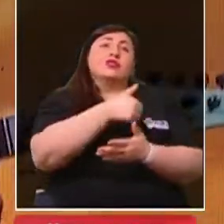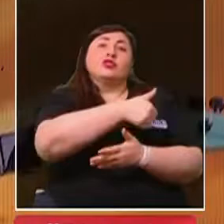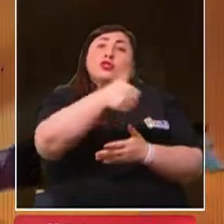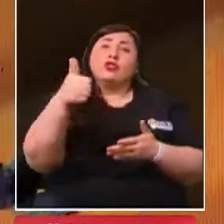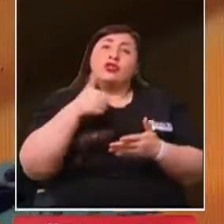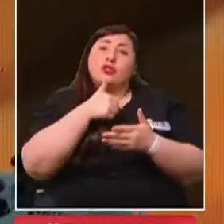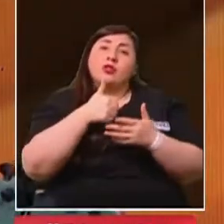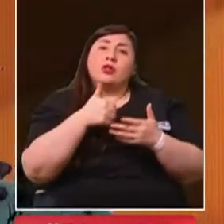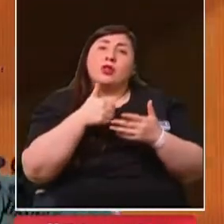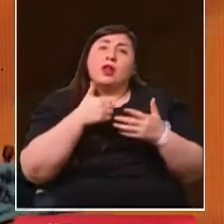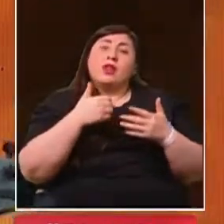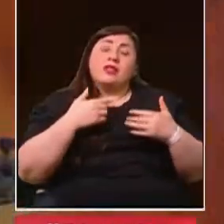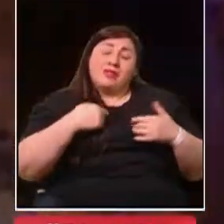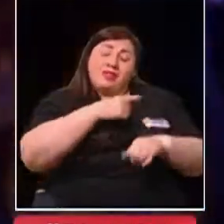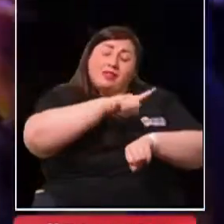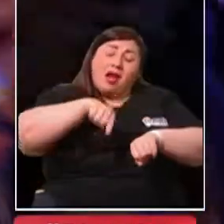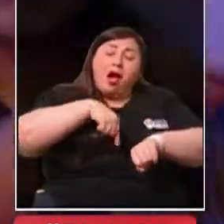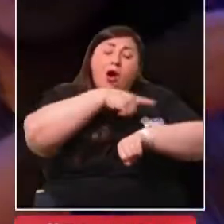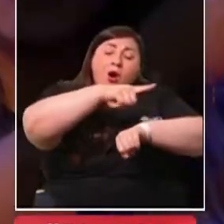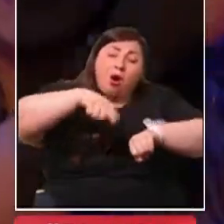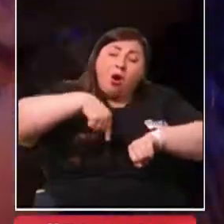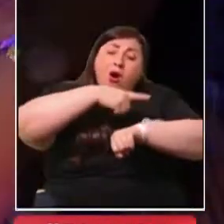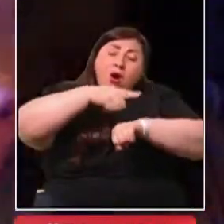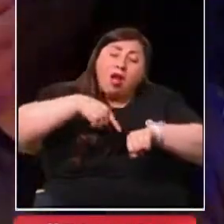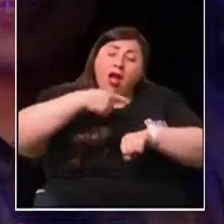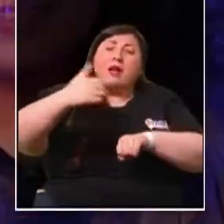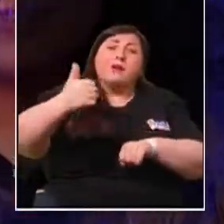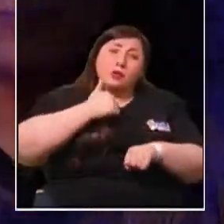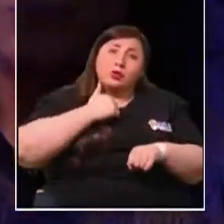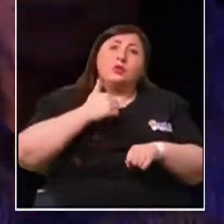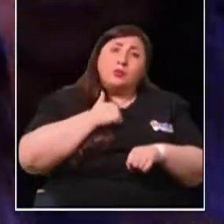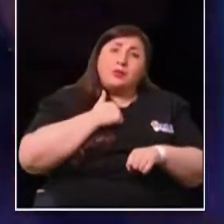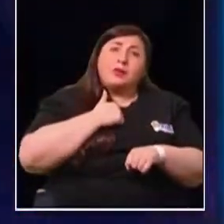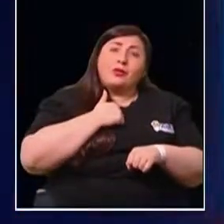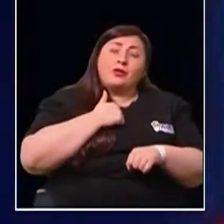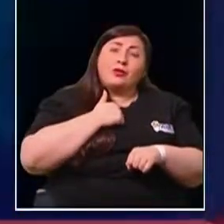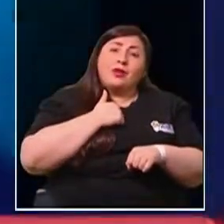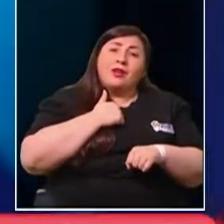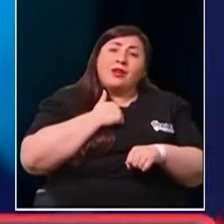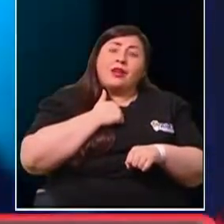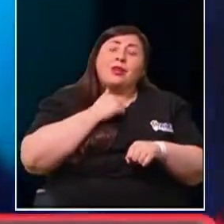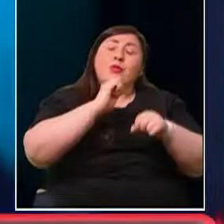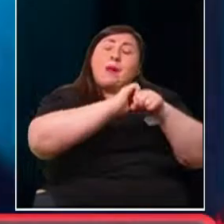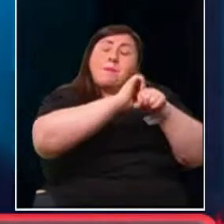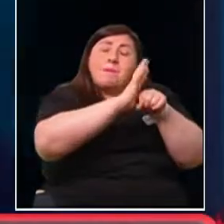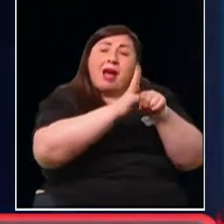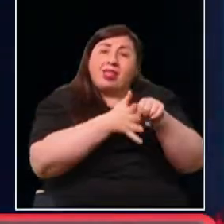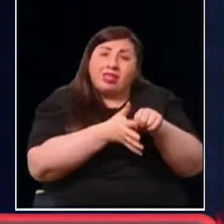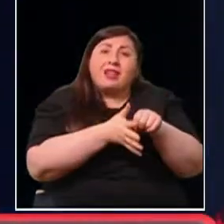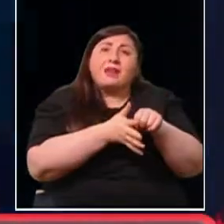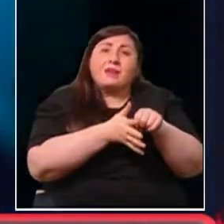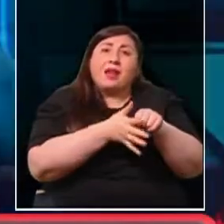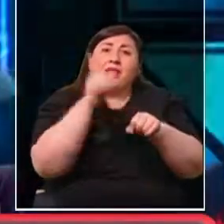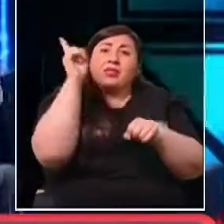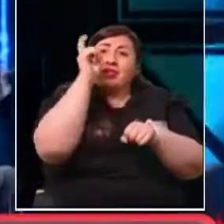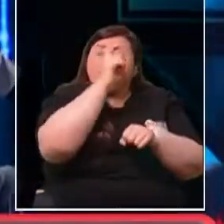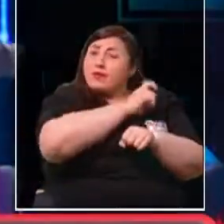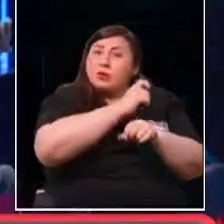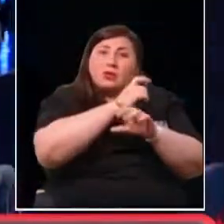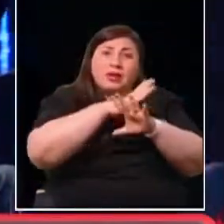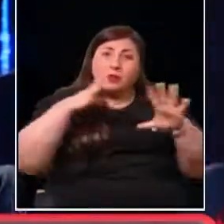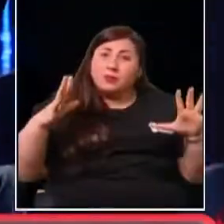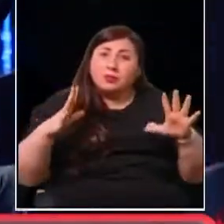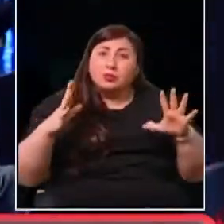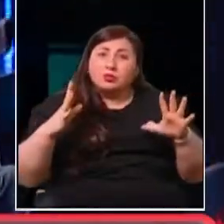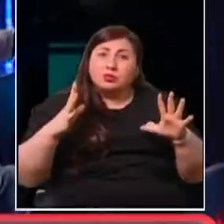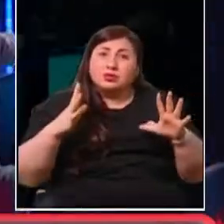satisfacción después de estas horas de que hemos cumplido. En medio de una pandemia, en medio de tantas dificultades, en